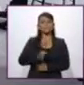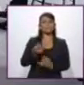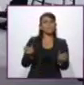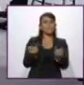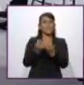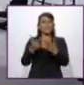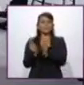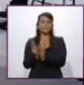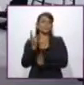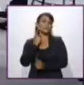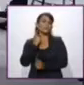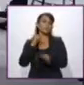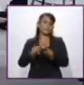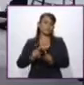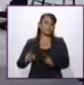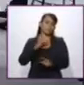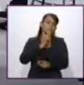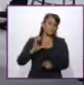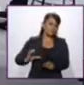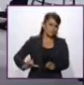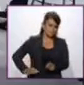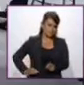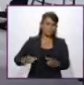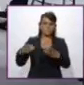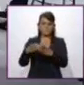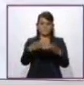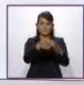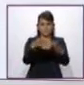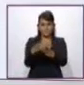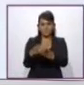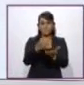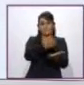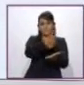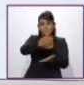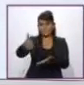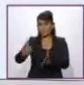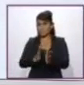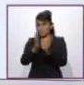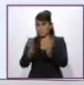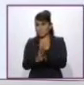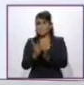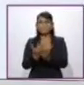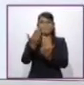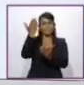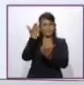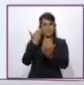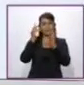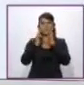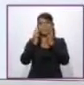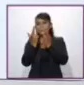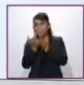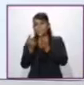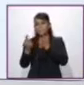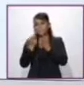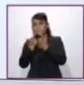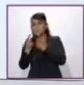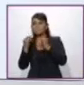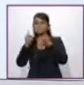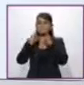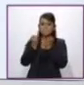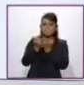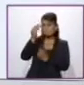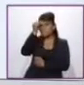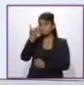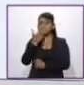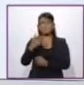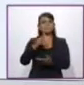partidos políticos y las candidaturas participantes en sesiones y reuniones de trabajo. El Instituto